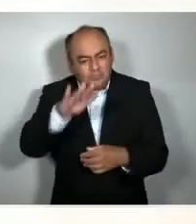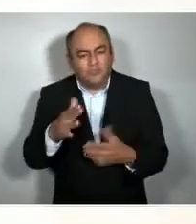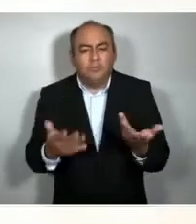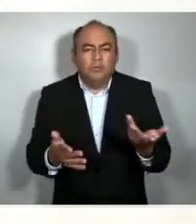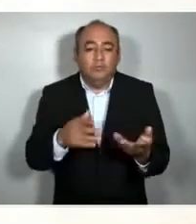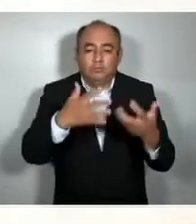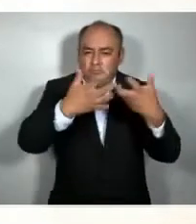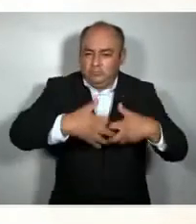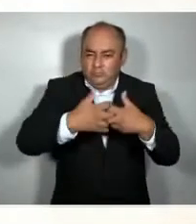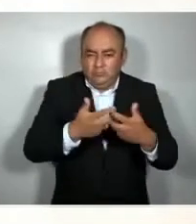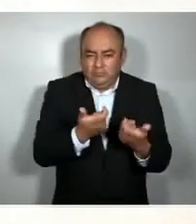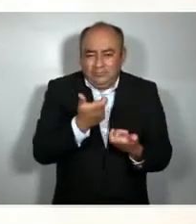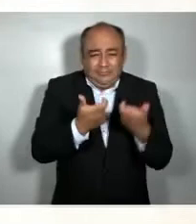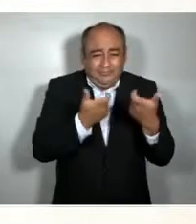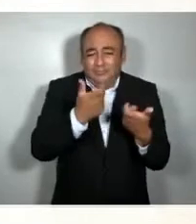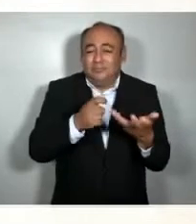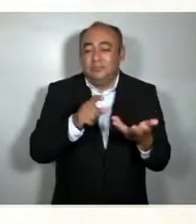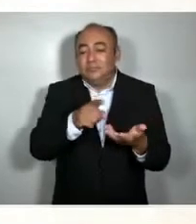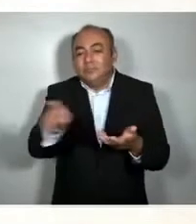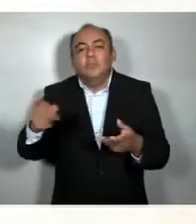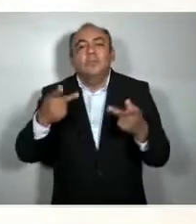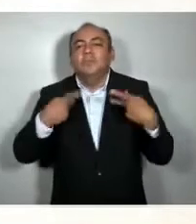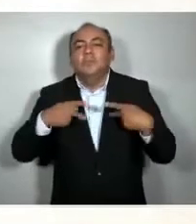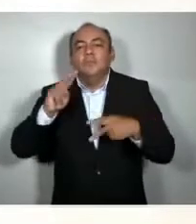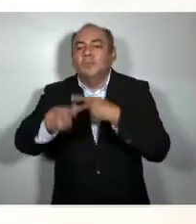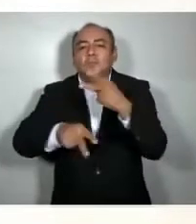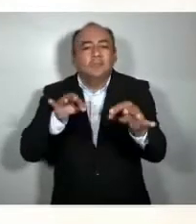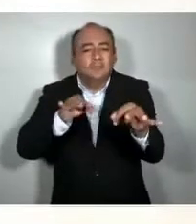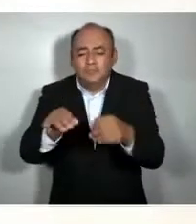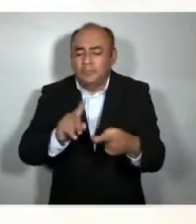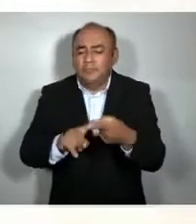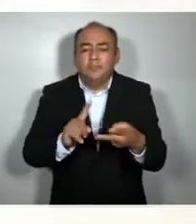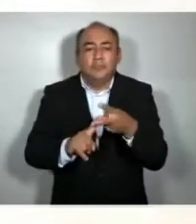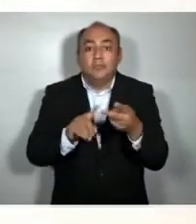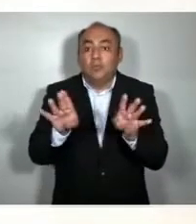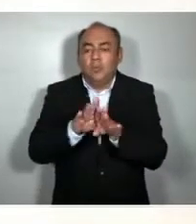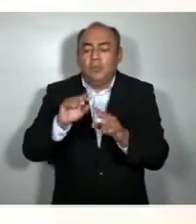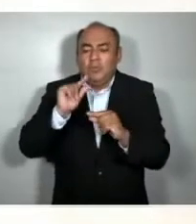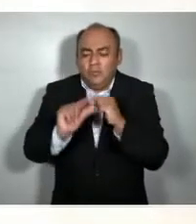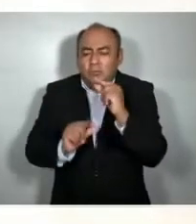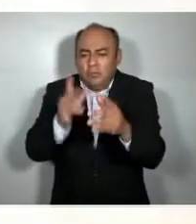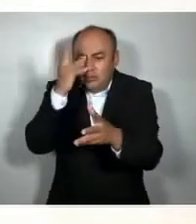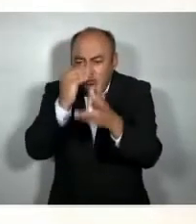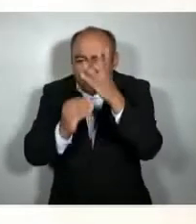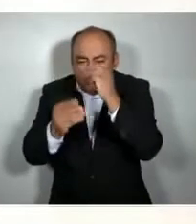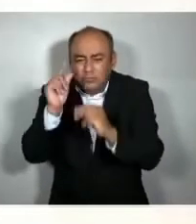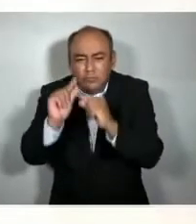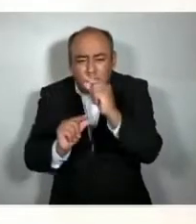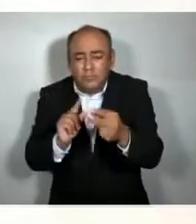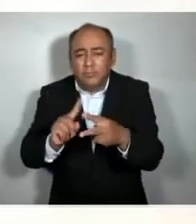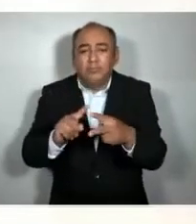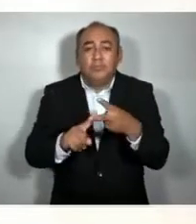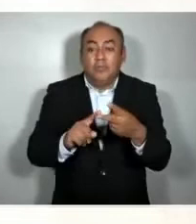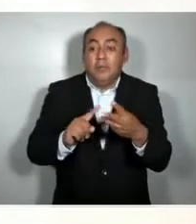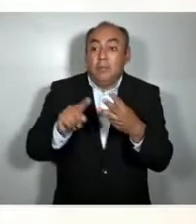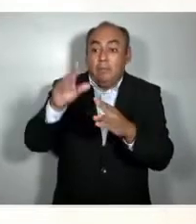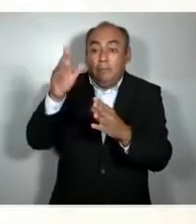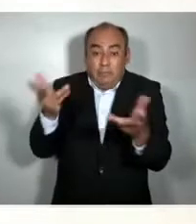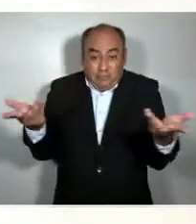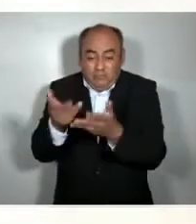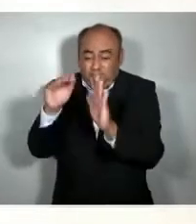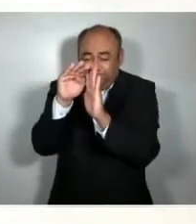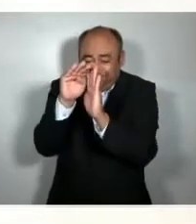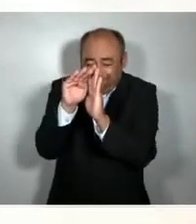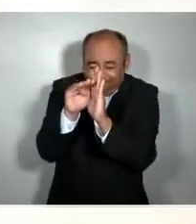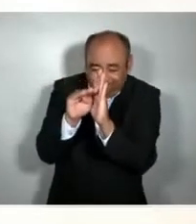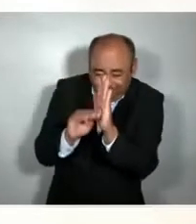las empresas, tales como el ausentismo, curvas de aprendizaje, disminución en la productividad, así como aquellos que